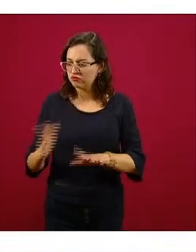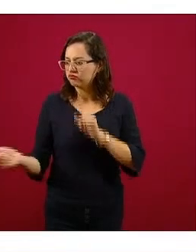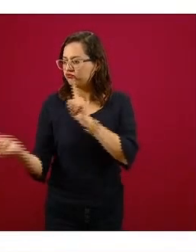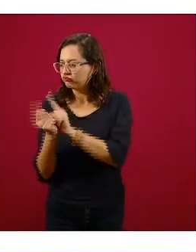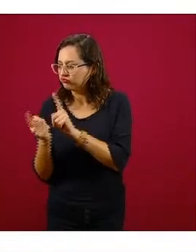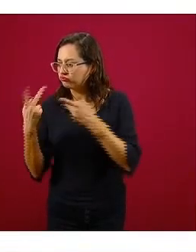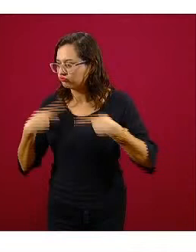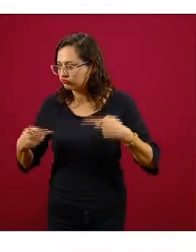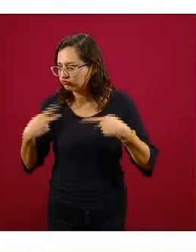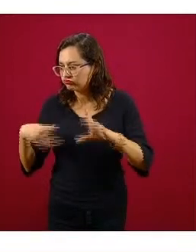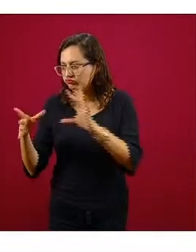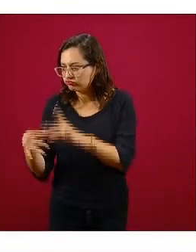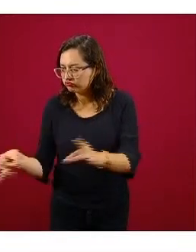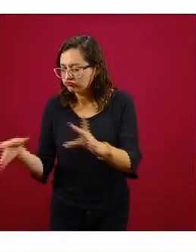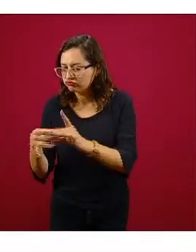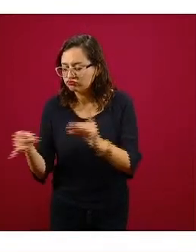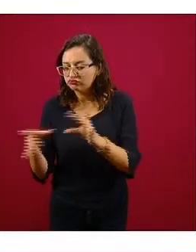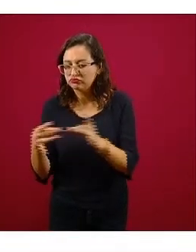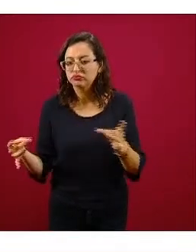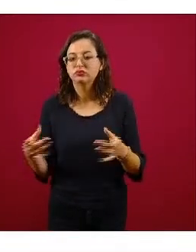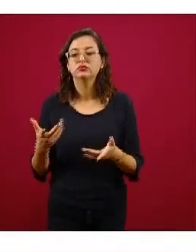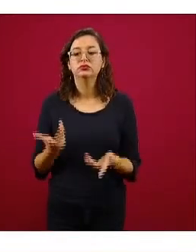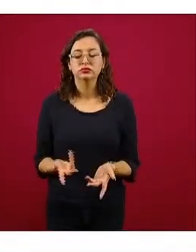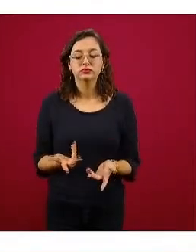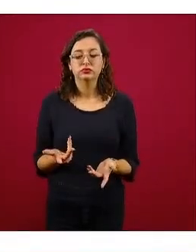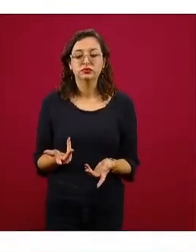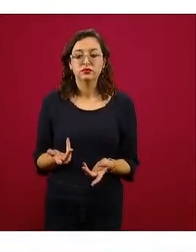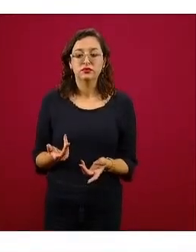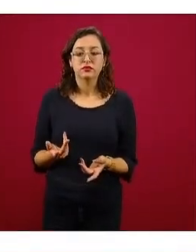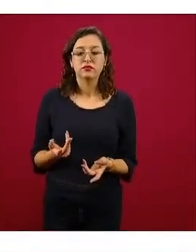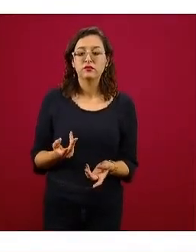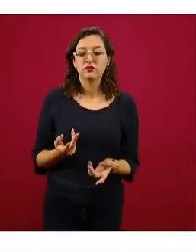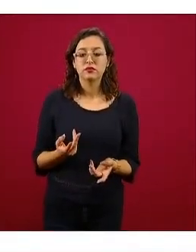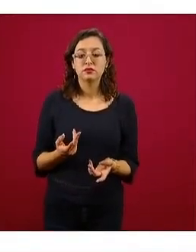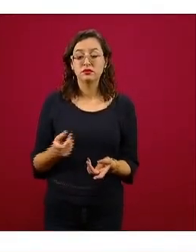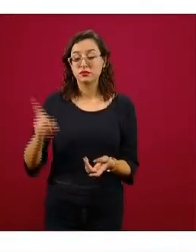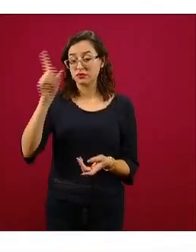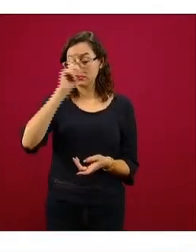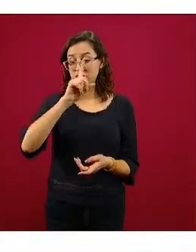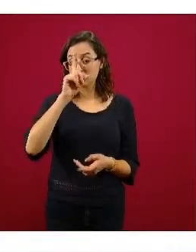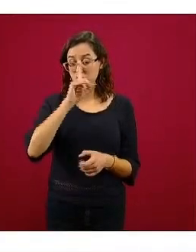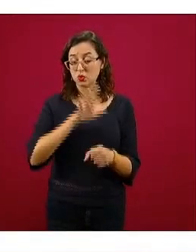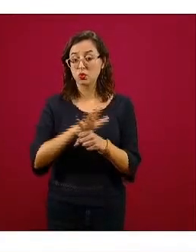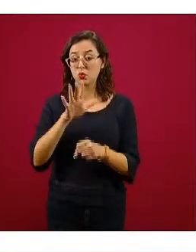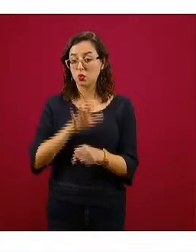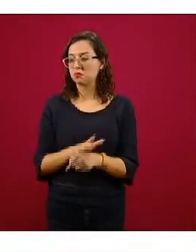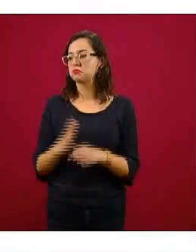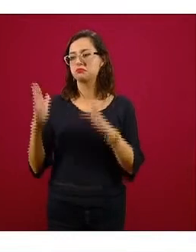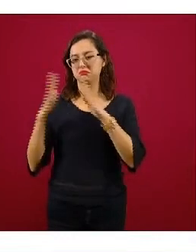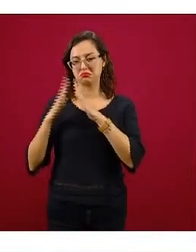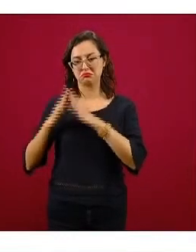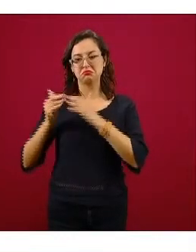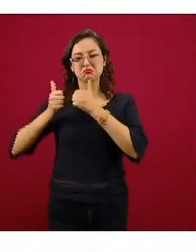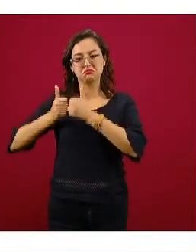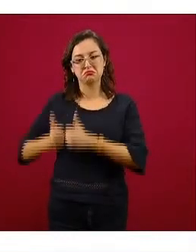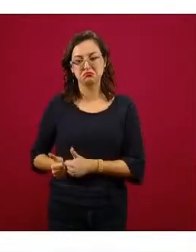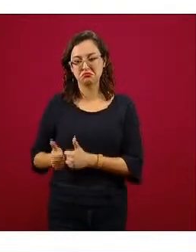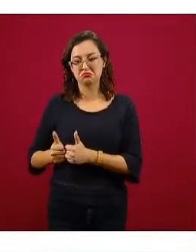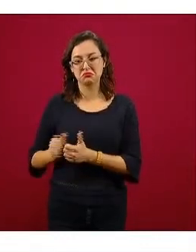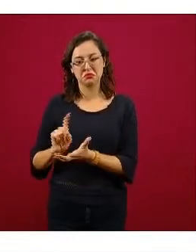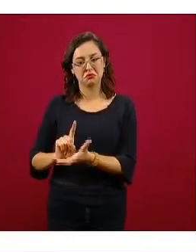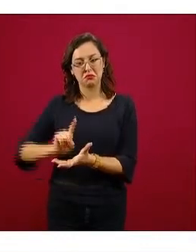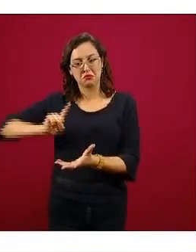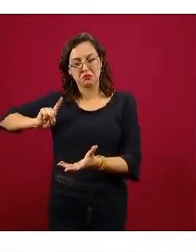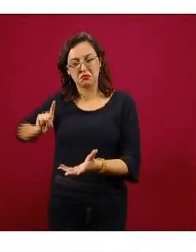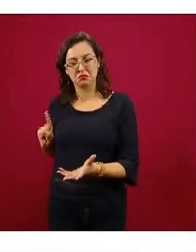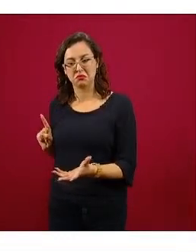cercana, hablada a la persona, Esto en donde principalmente lo que se le recomienda es que se autoaísle en casa y